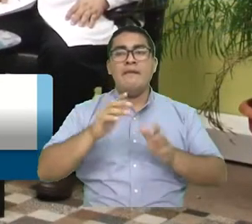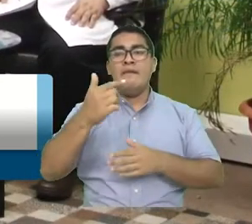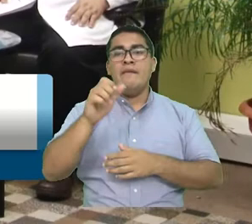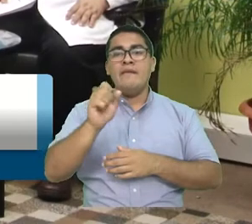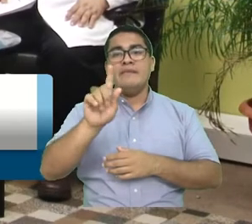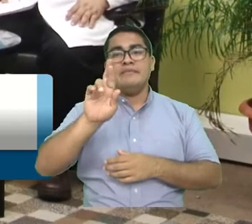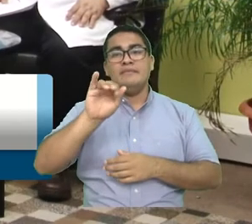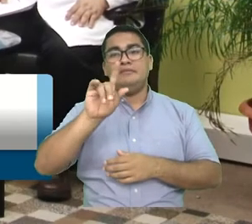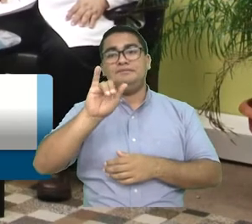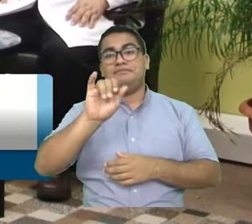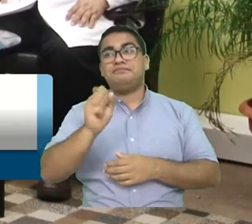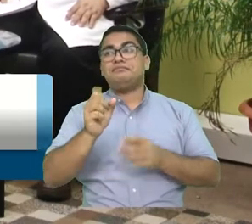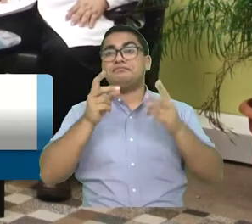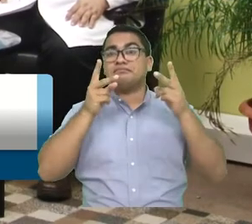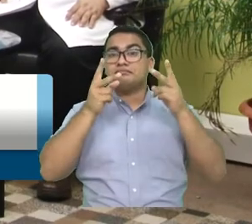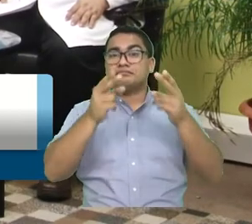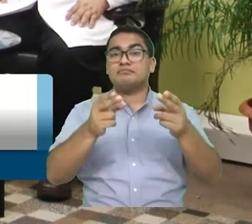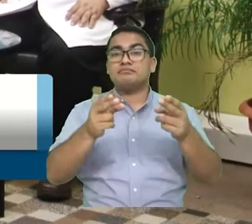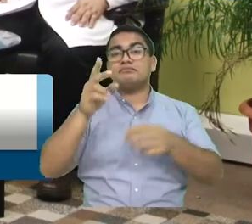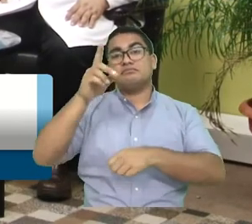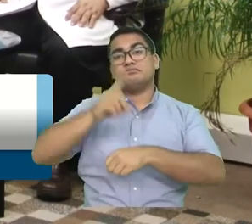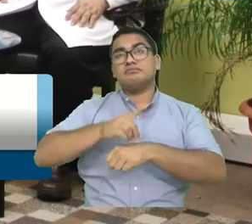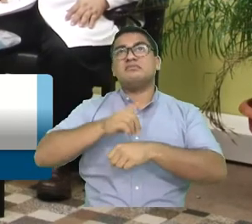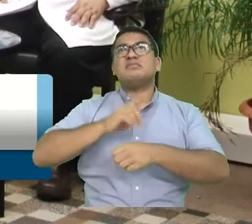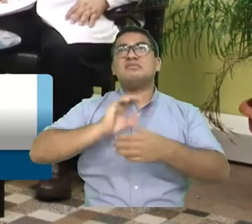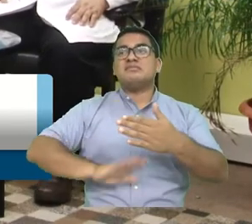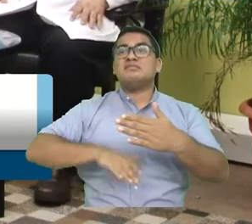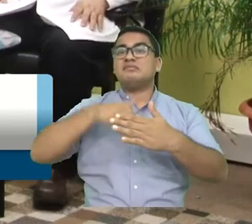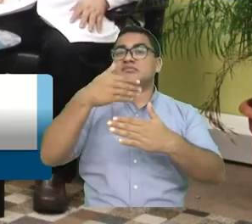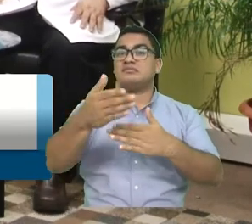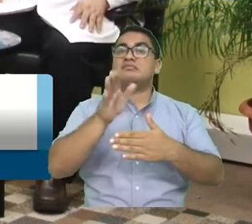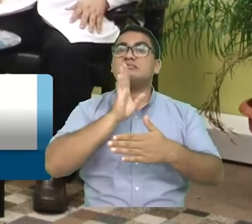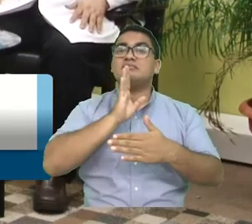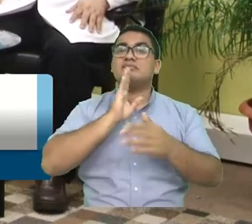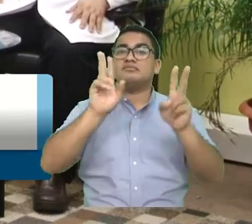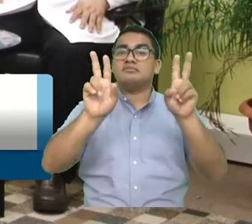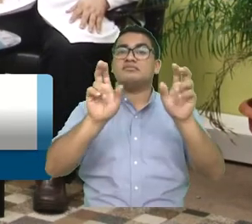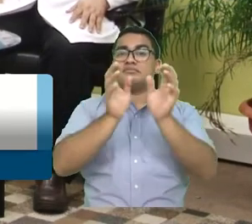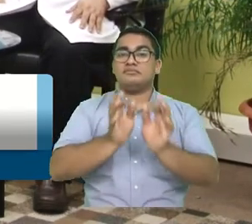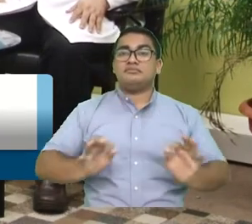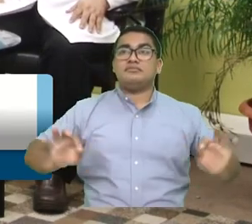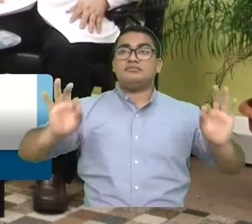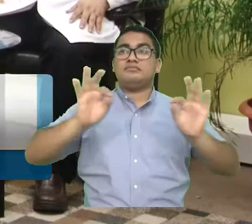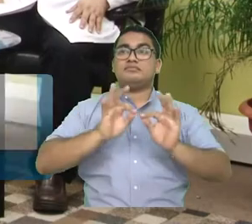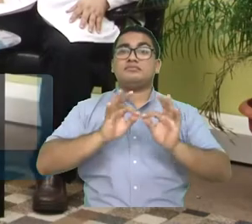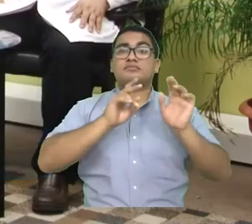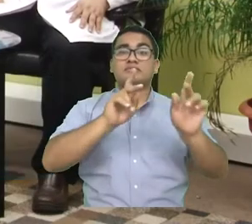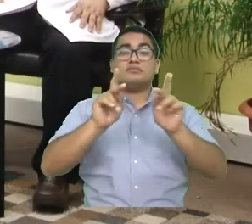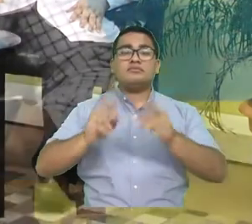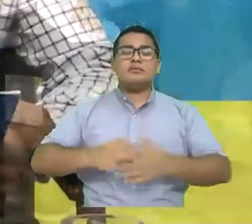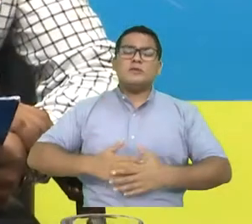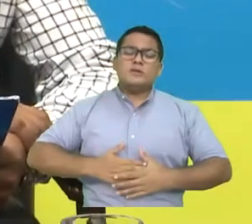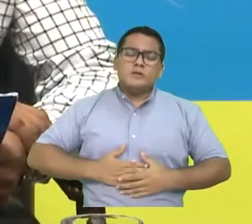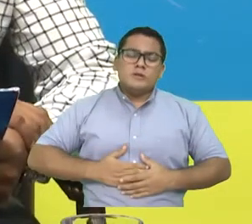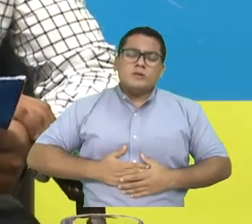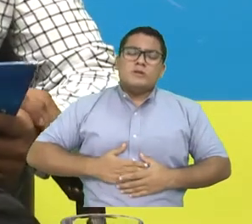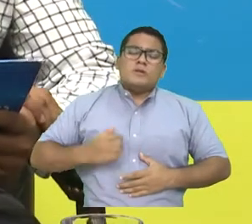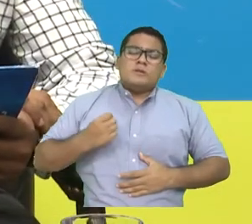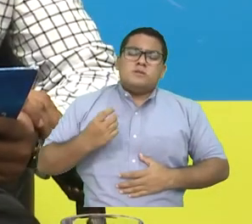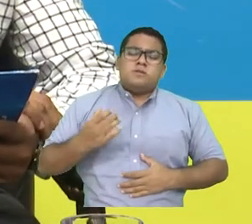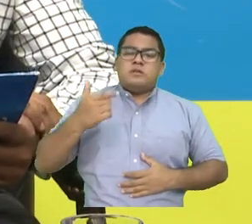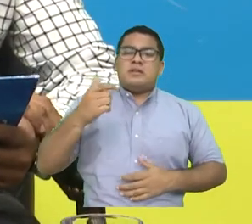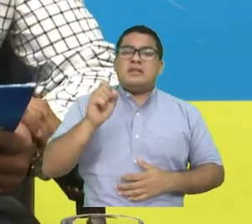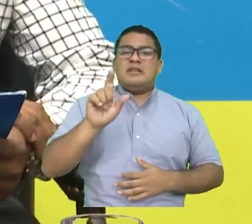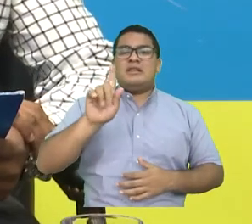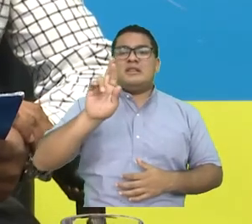una pausa, doctor Piero. Cuando claro regresemos, sí, vamos a seguir hablando más sobre este importante tema, cómo evitar la gastritis. Tenemos al